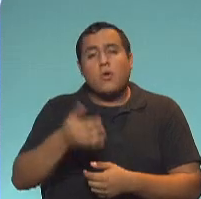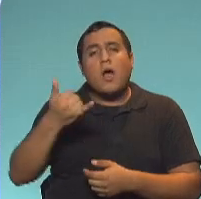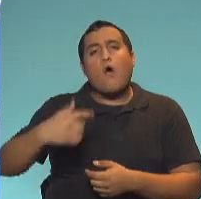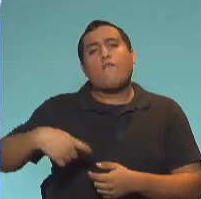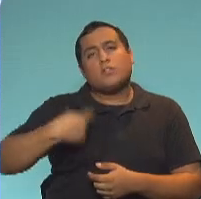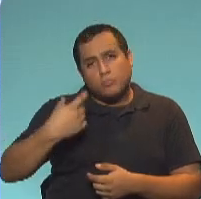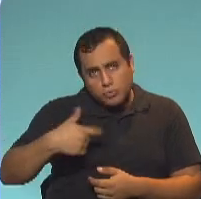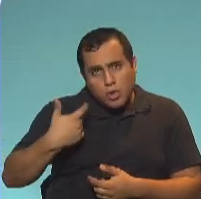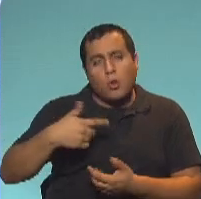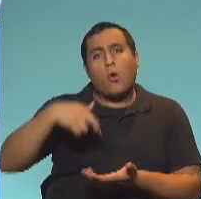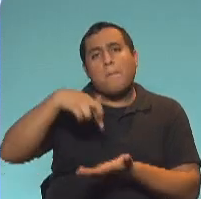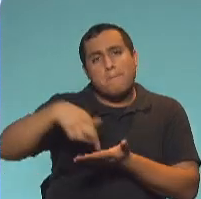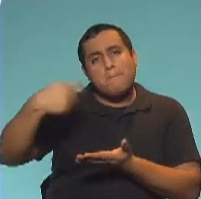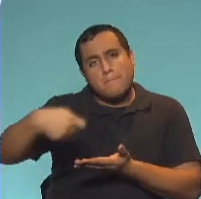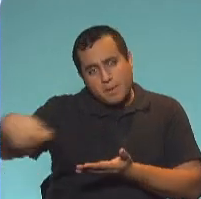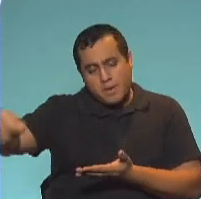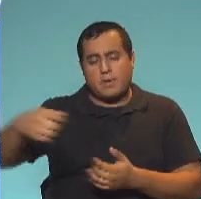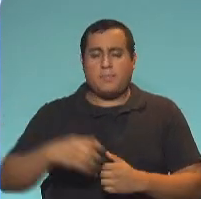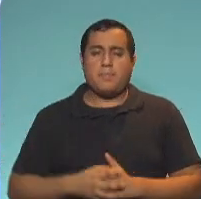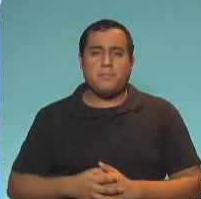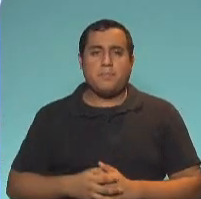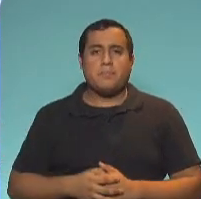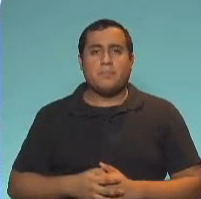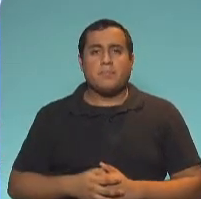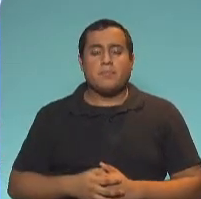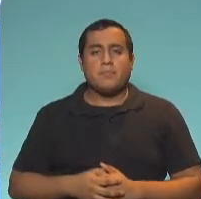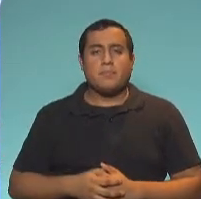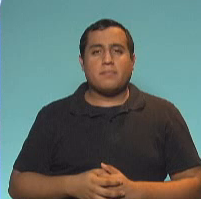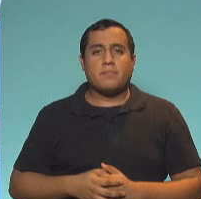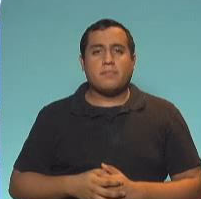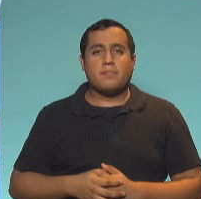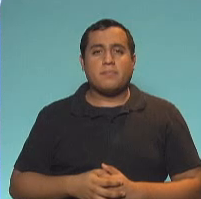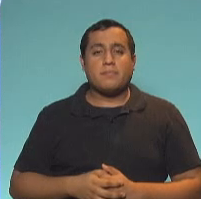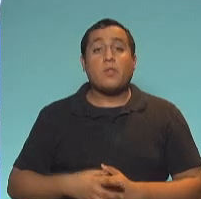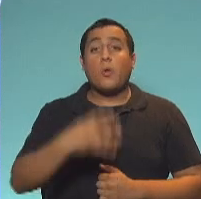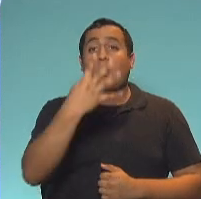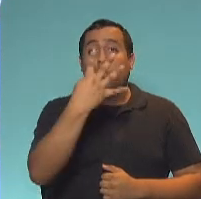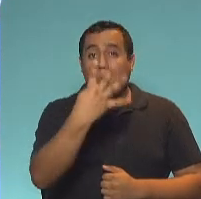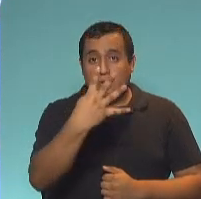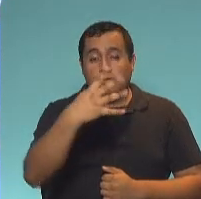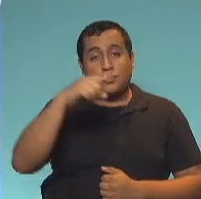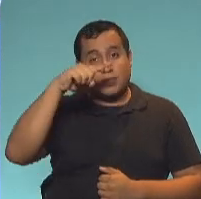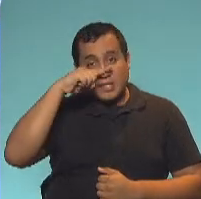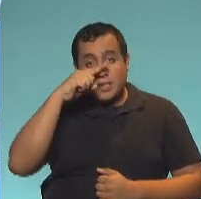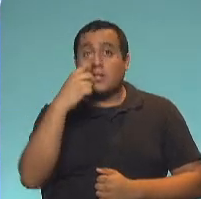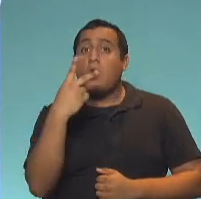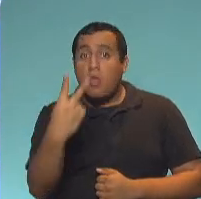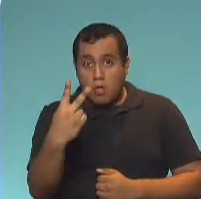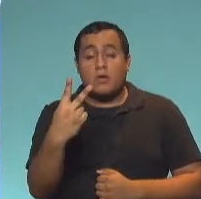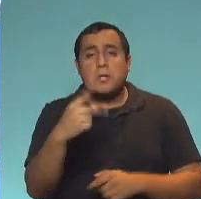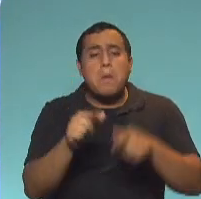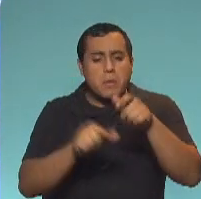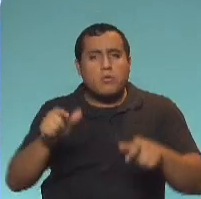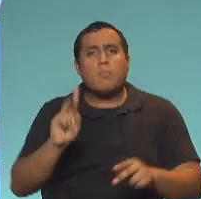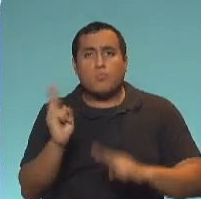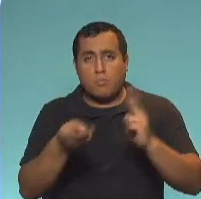posee cobertura de obra social o alguna empresa de medicina prepaga 472 son las personas